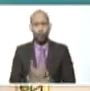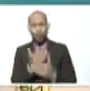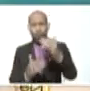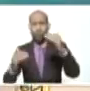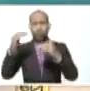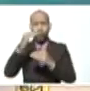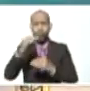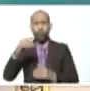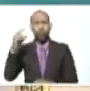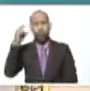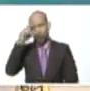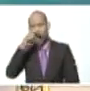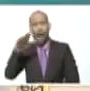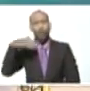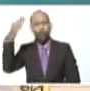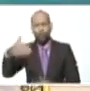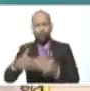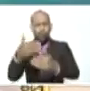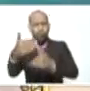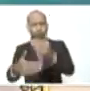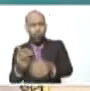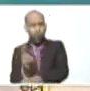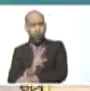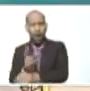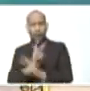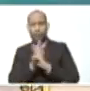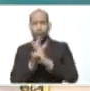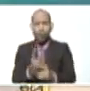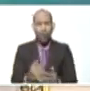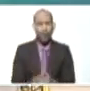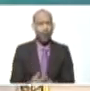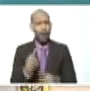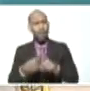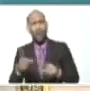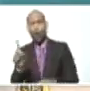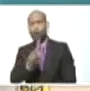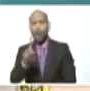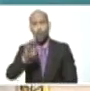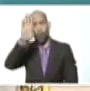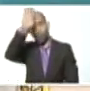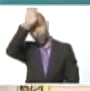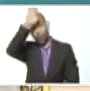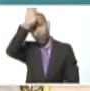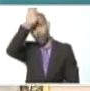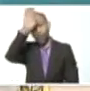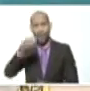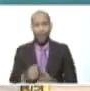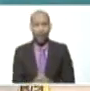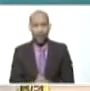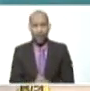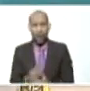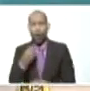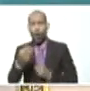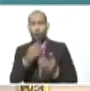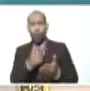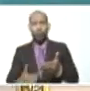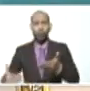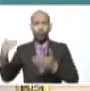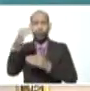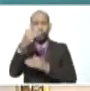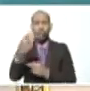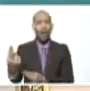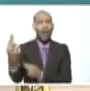pocos años después, y mucho, mucho menos que Papa Francisco me nombrase como legado